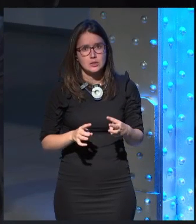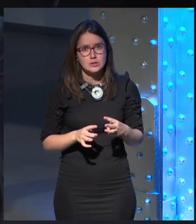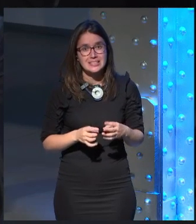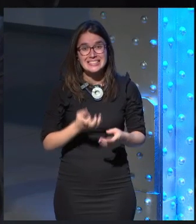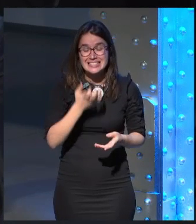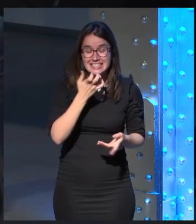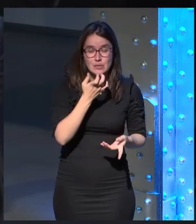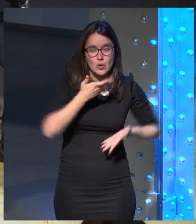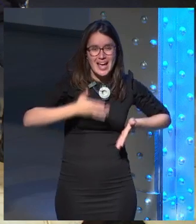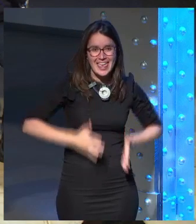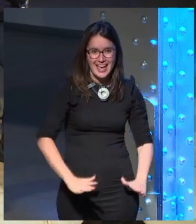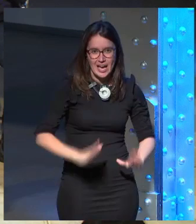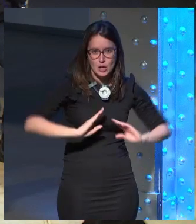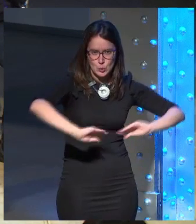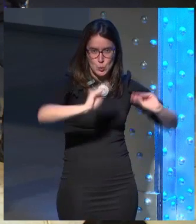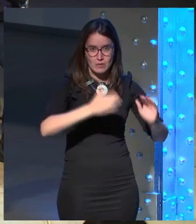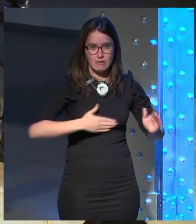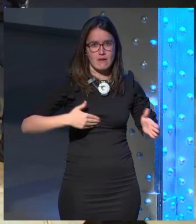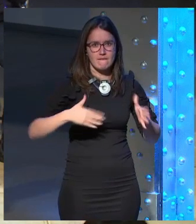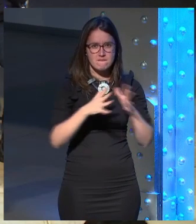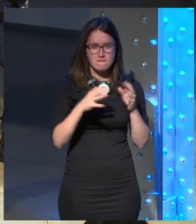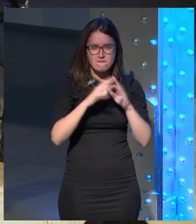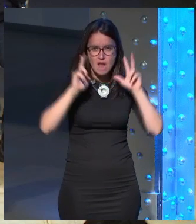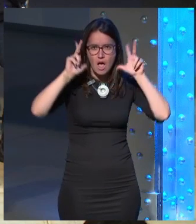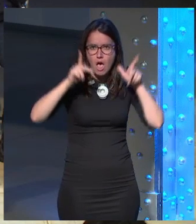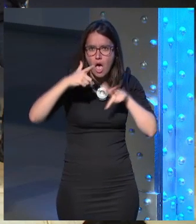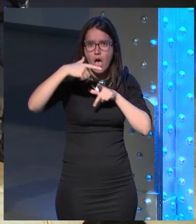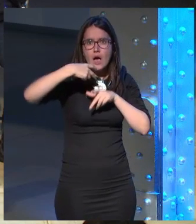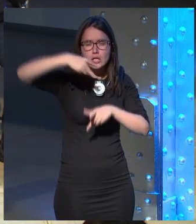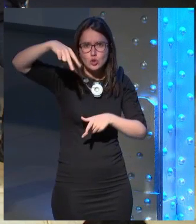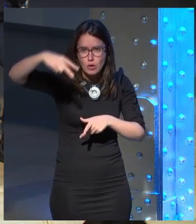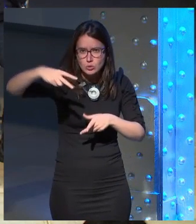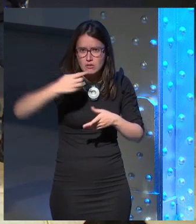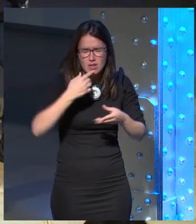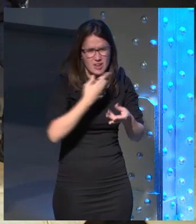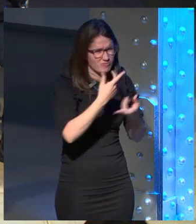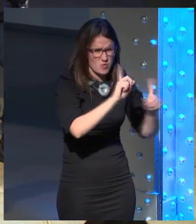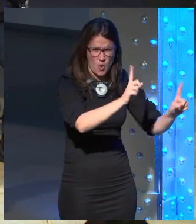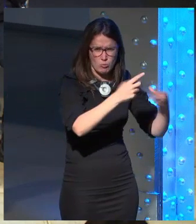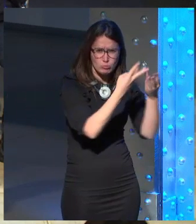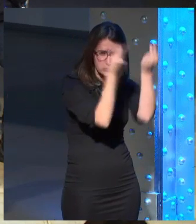Si alguna de sus hijas quisiera ser astronauta, ¿se lo quitaría de la cabeza o la apoyaría?